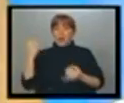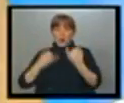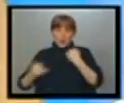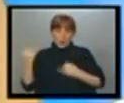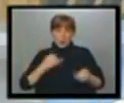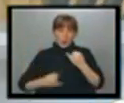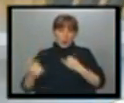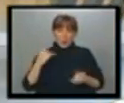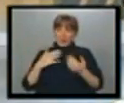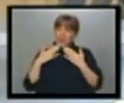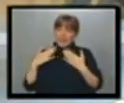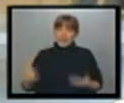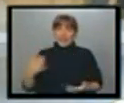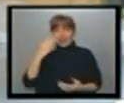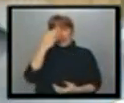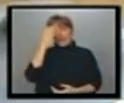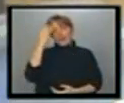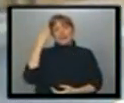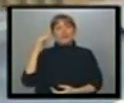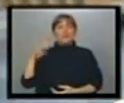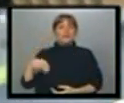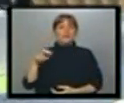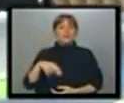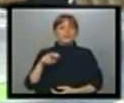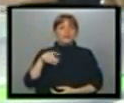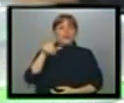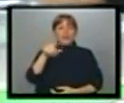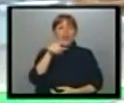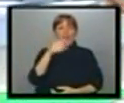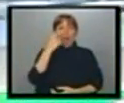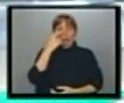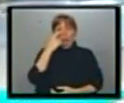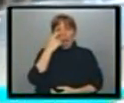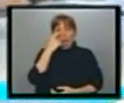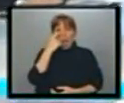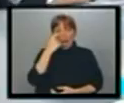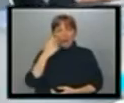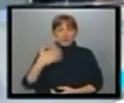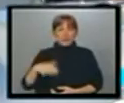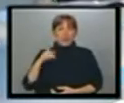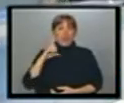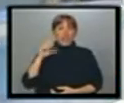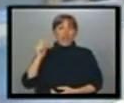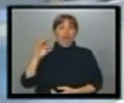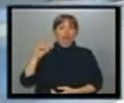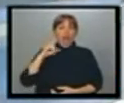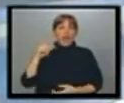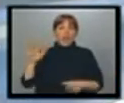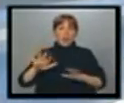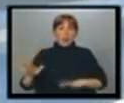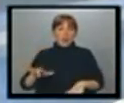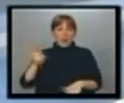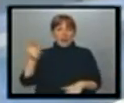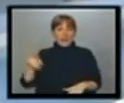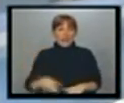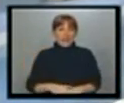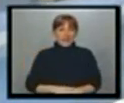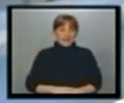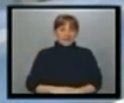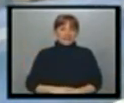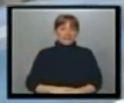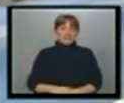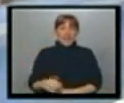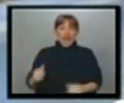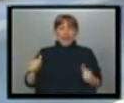hablando con esas cuestiones. Vamos caminando, aquí están los chicos. Ya, ¿cómo están con el tema Icardi? Prepárate, te están apuntando todo. Ellos ya se acomodó